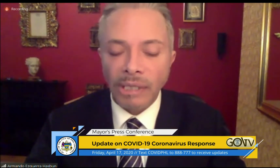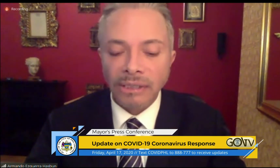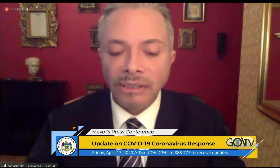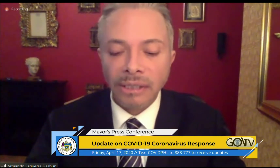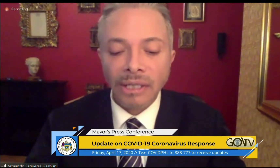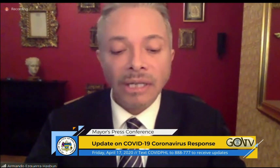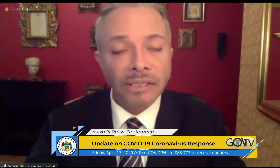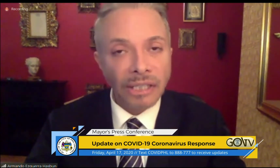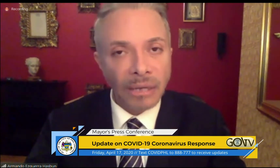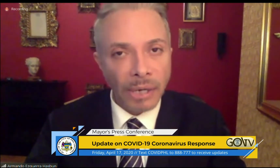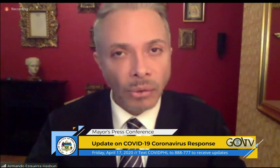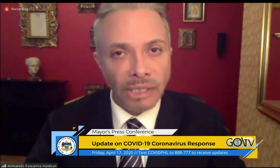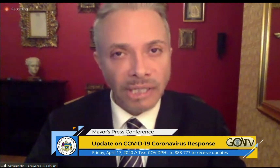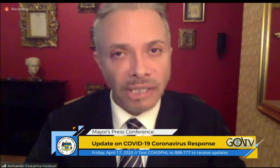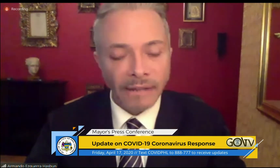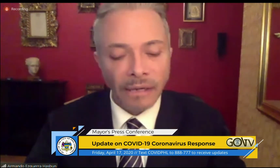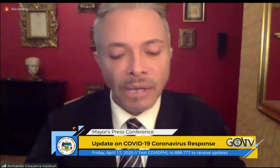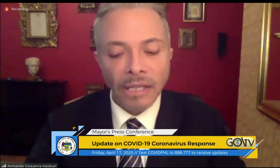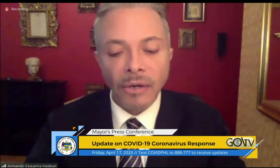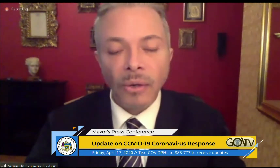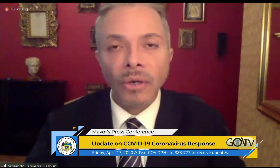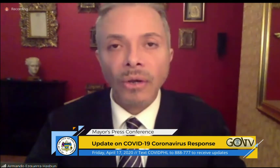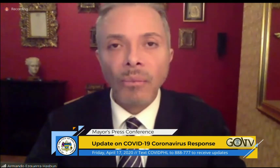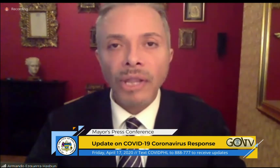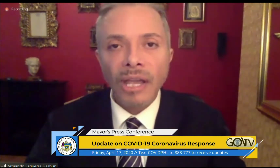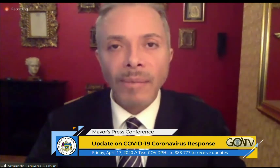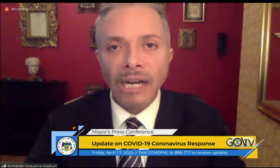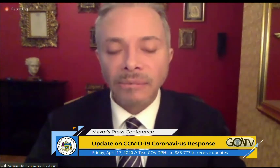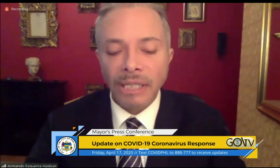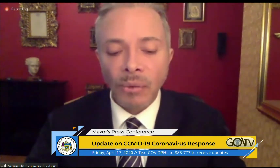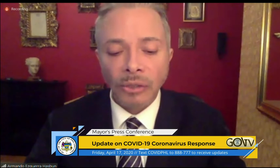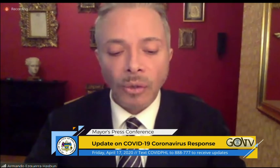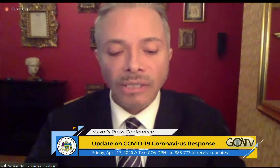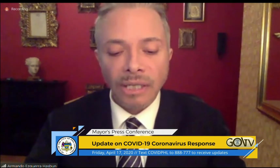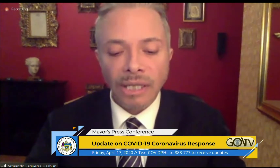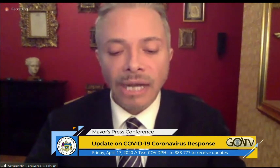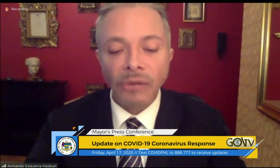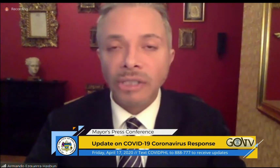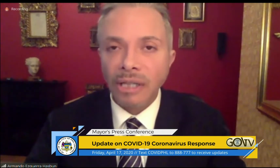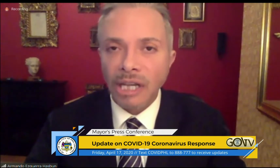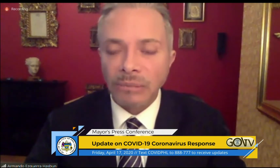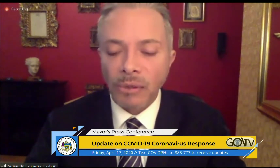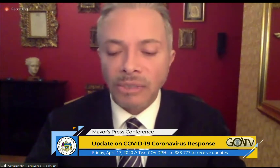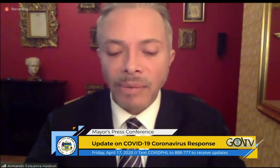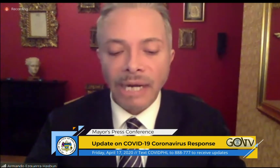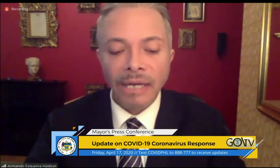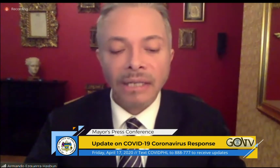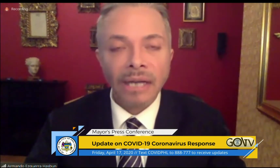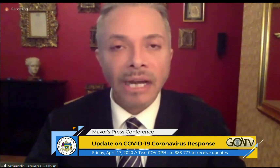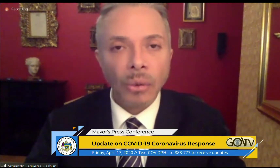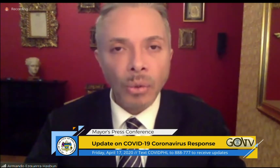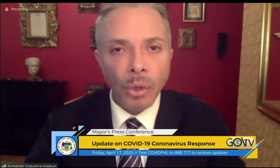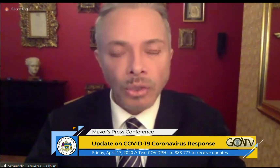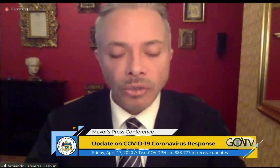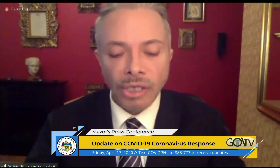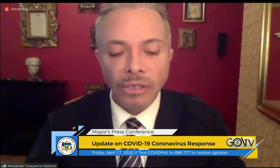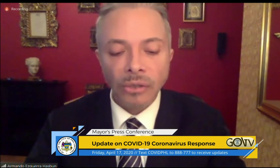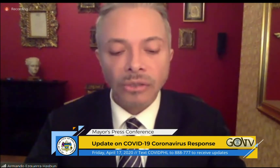100 idiomas. Y si tiene preguntas de carácter médico, puede llamar las 24 horas del día, los 7 días por semana,